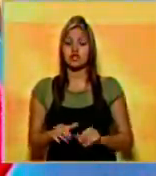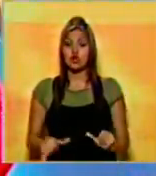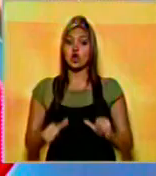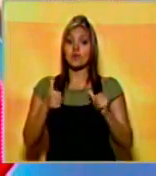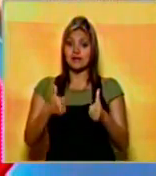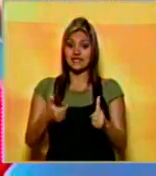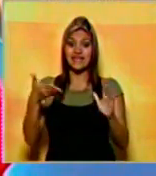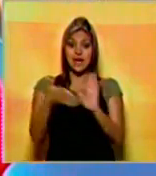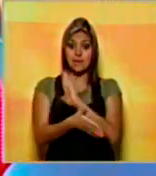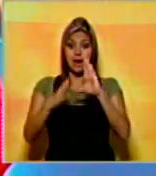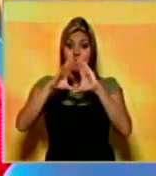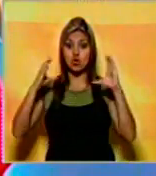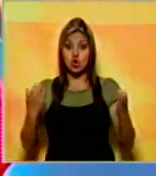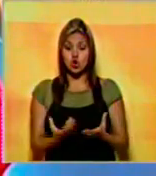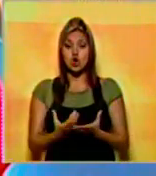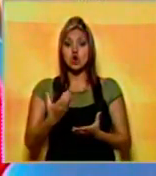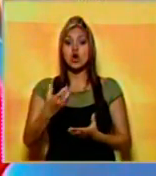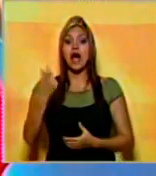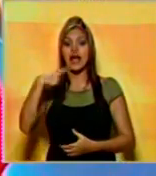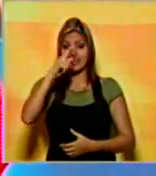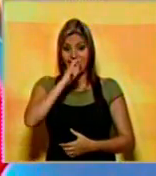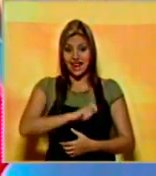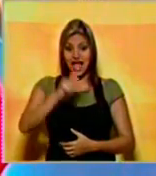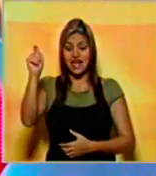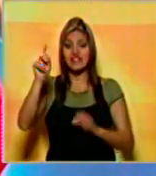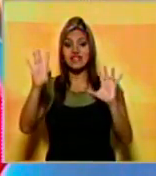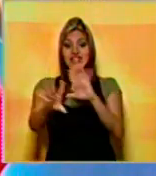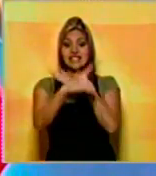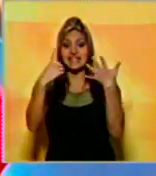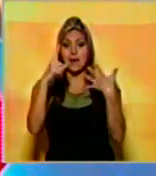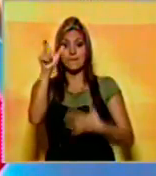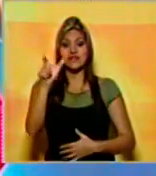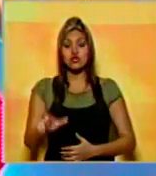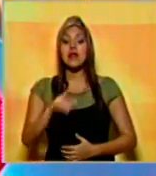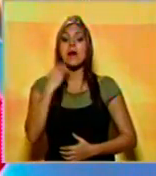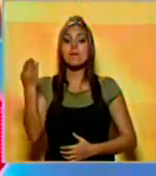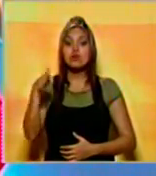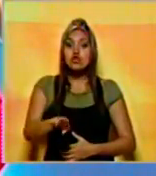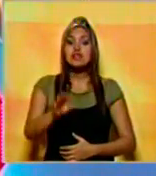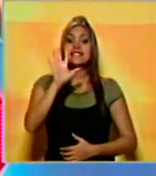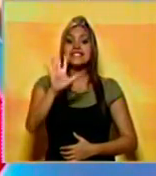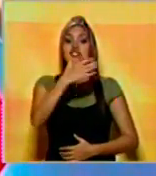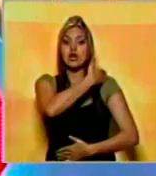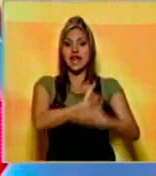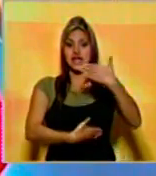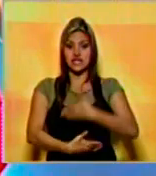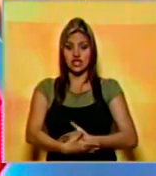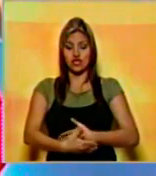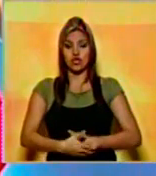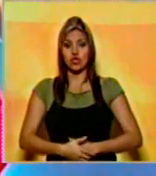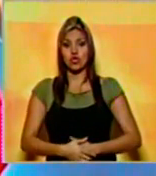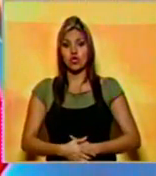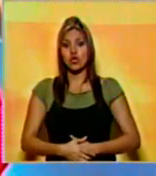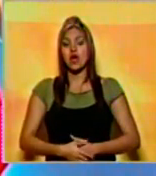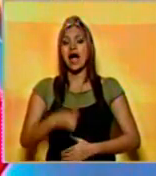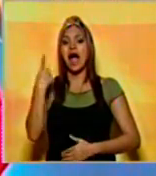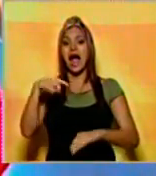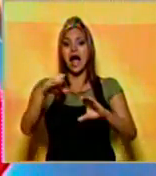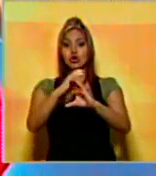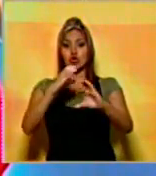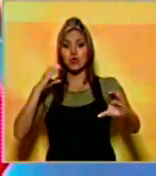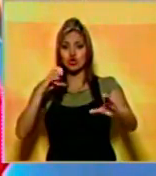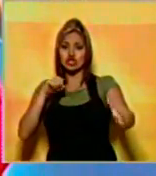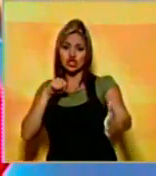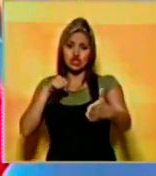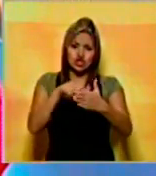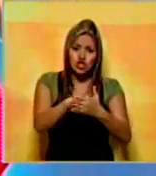Iniciamos lo que pasa en el mundo en Tailandia. Al menos 16 personas fallecieron y otras 5 resultaron heridas después de que un autobús